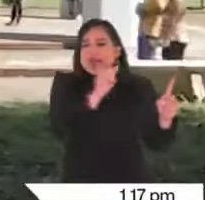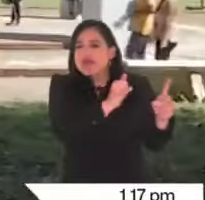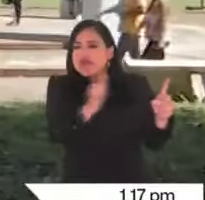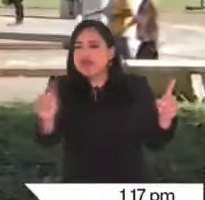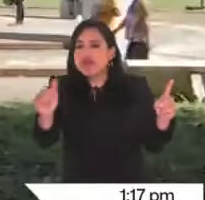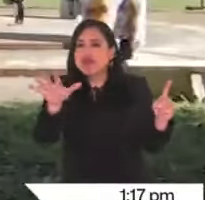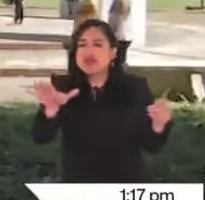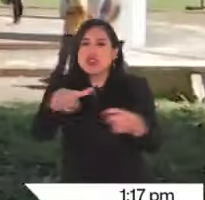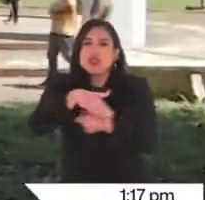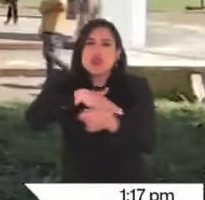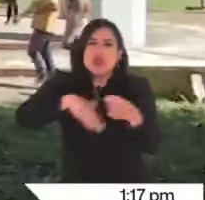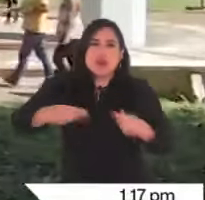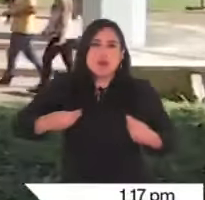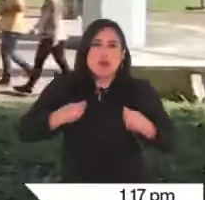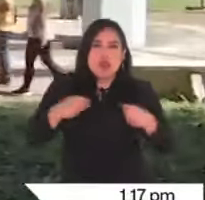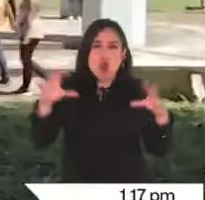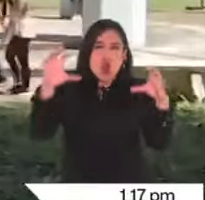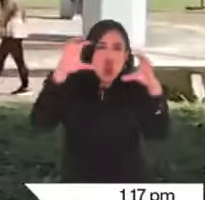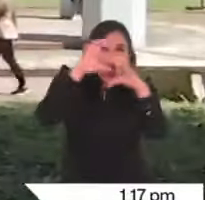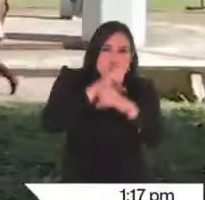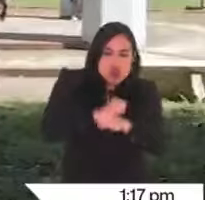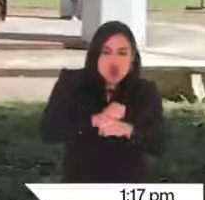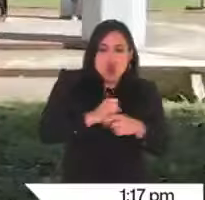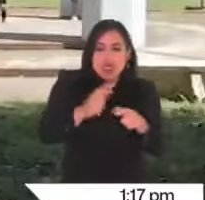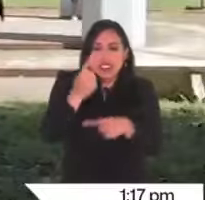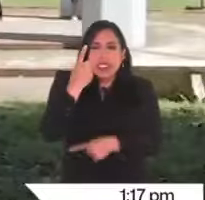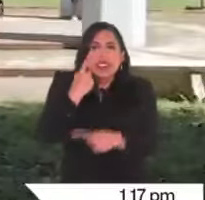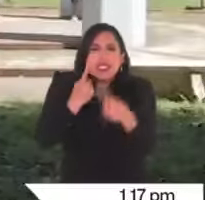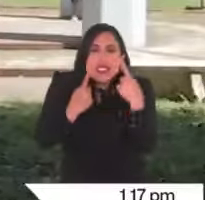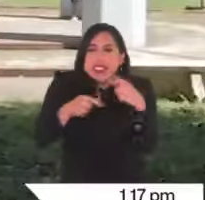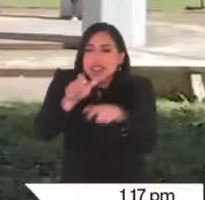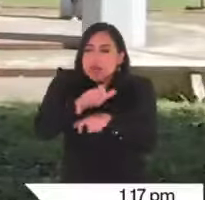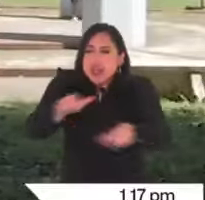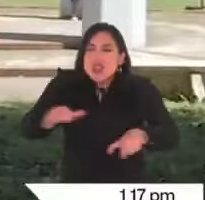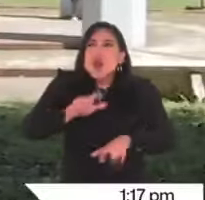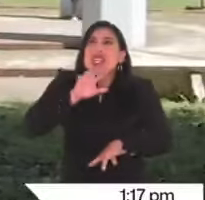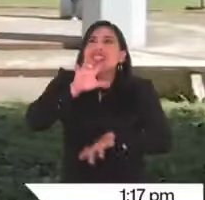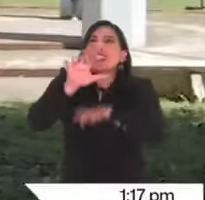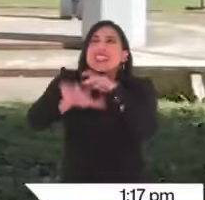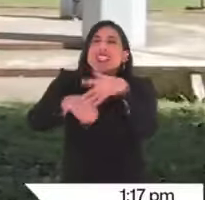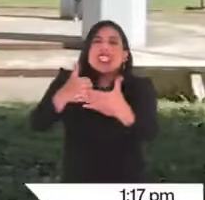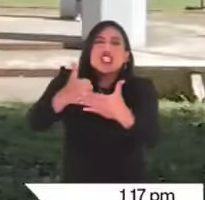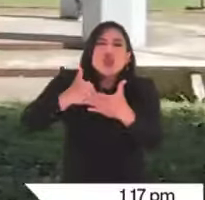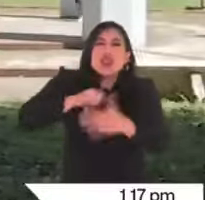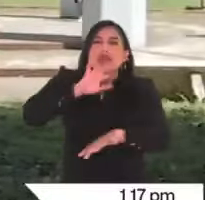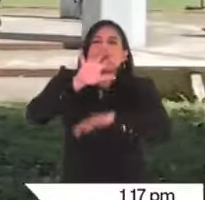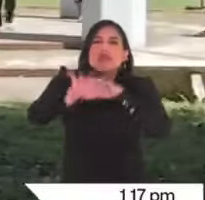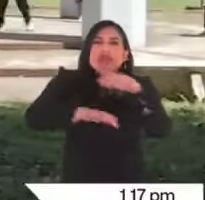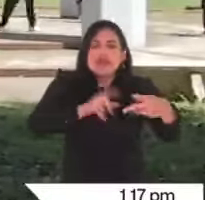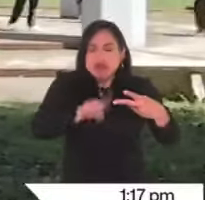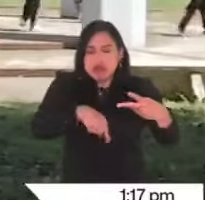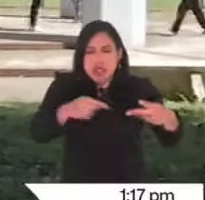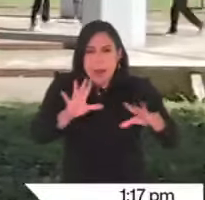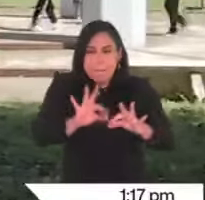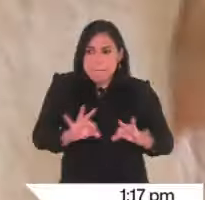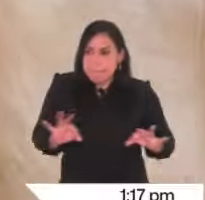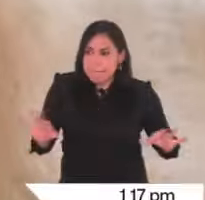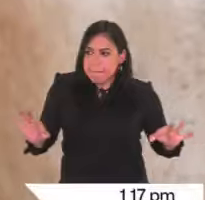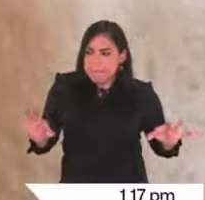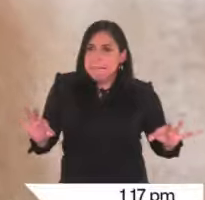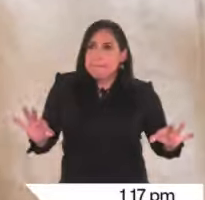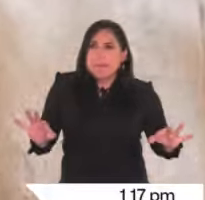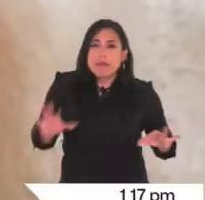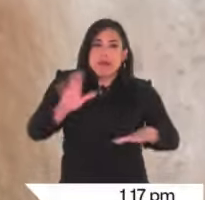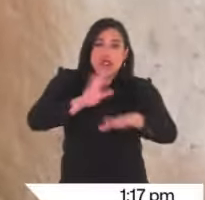en cada uno de los sobrevivientes: la oscuridad, el llanto de las personas que estaban pidiendo auxilio y después un silencio.